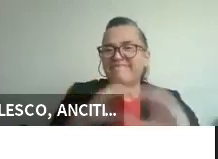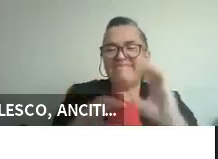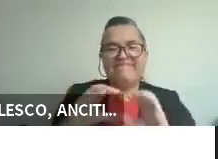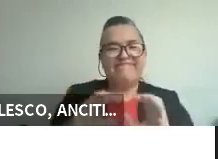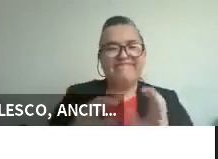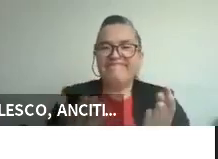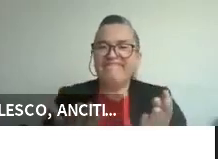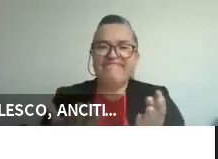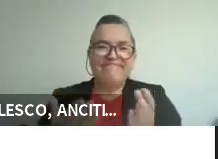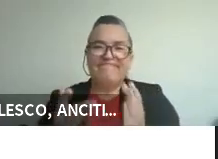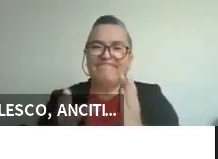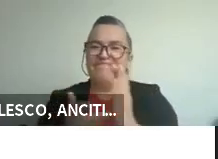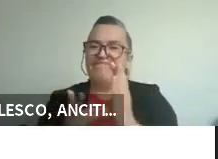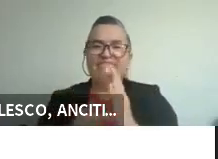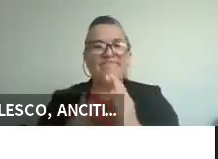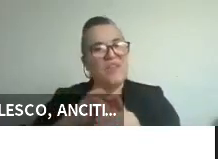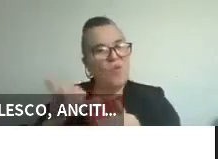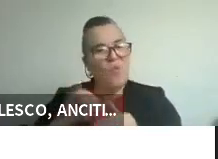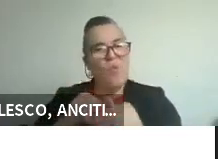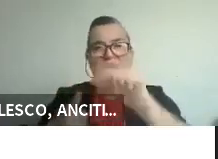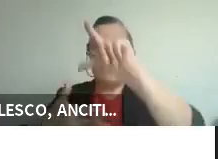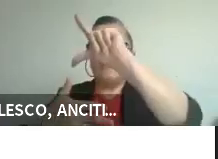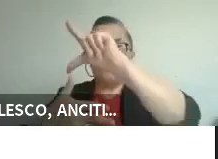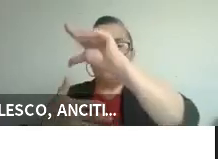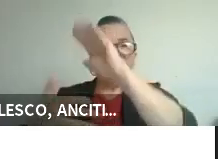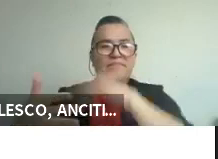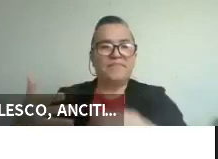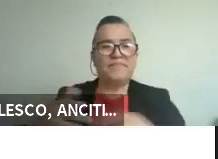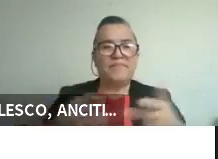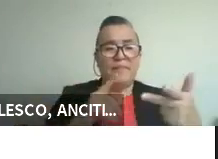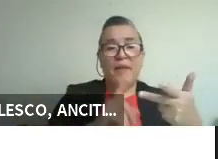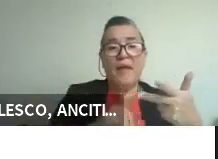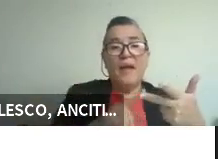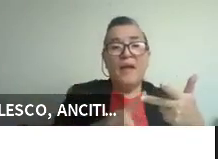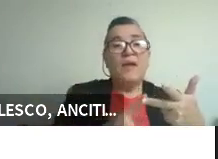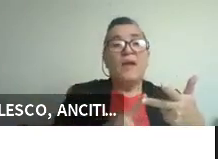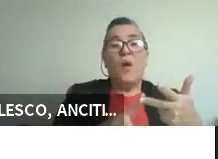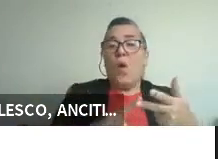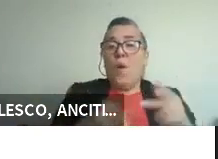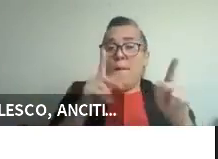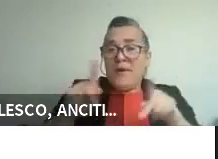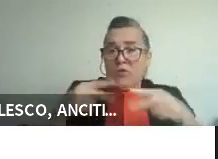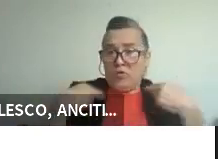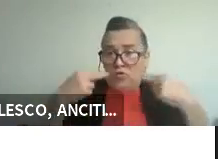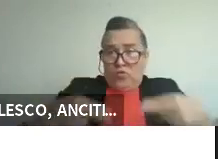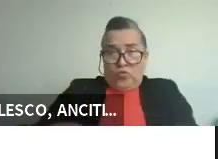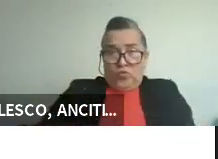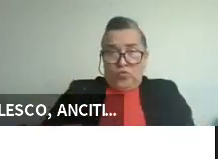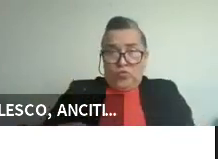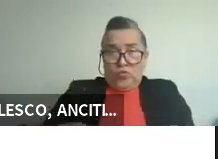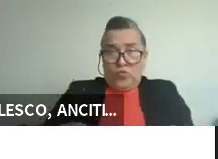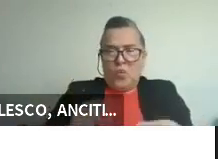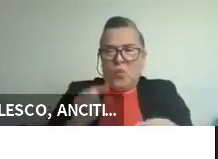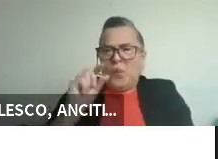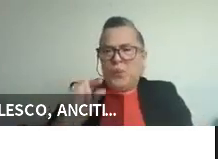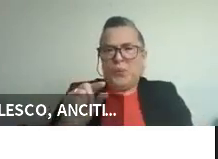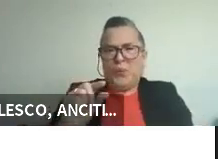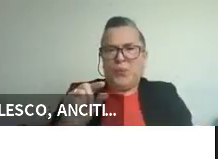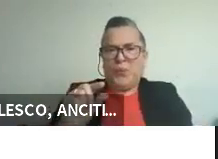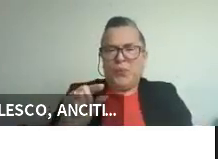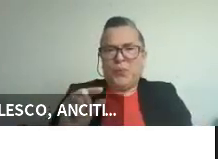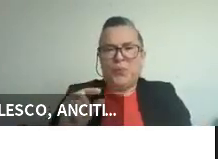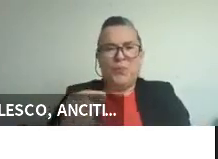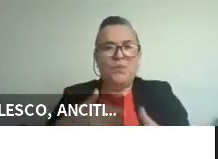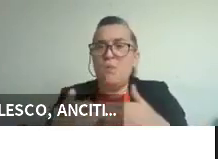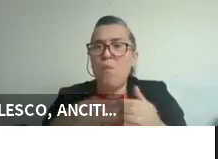también en toda américa latina' tenemos un contingente humano escaso pese a los esfuerzos importantes que se han hecho por parte de las